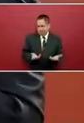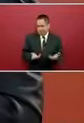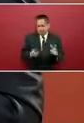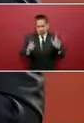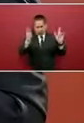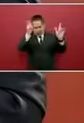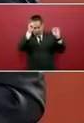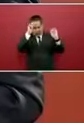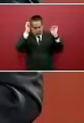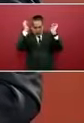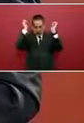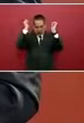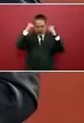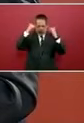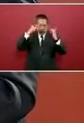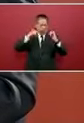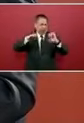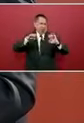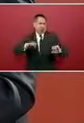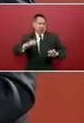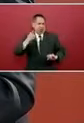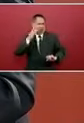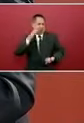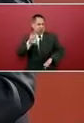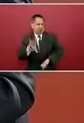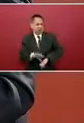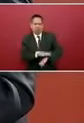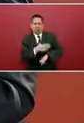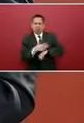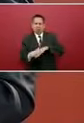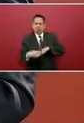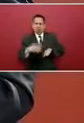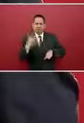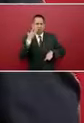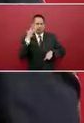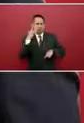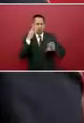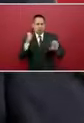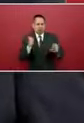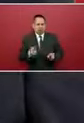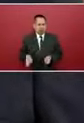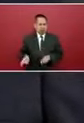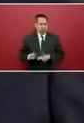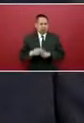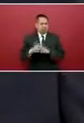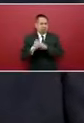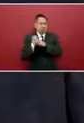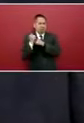Sombrero, tejano, botas y cinto piteado,